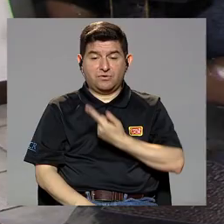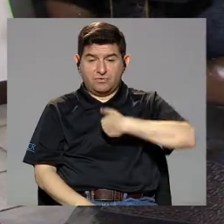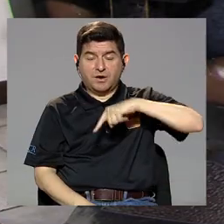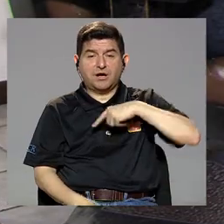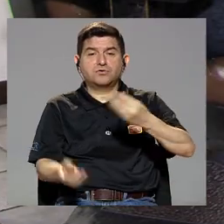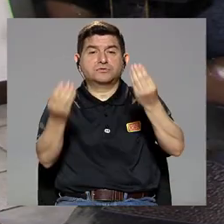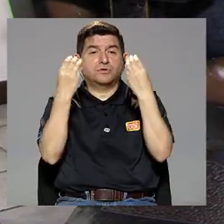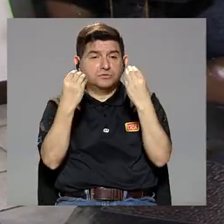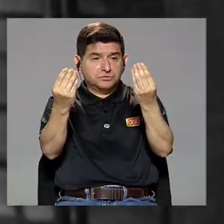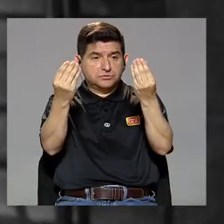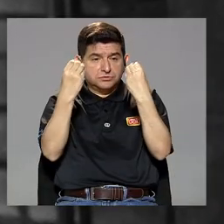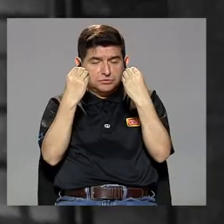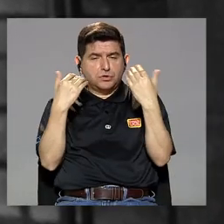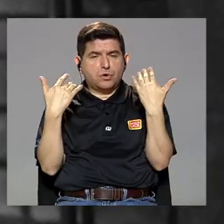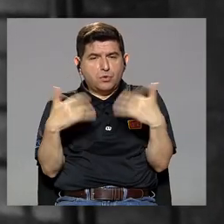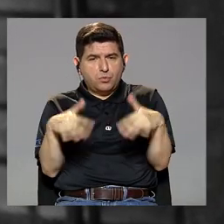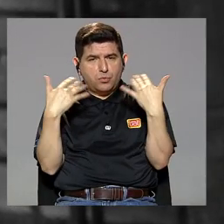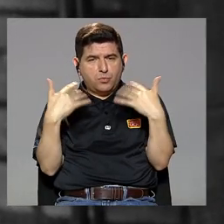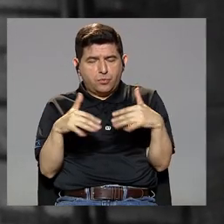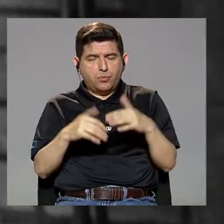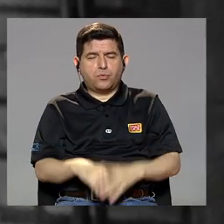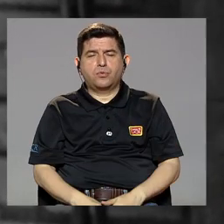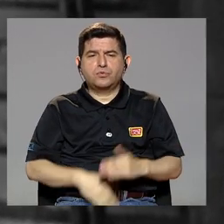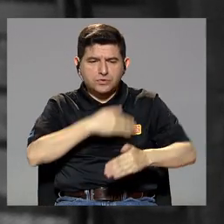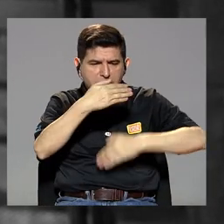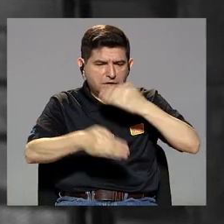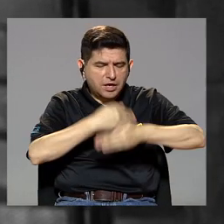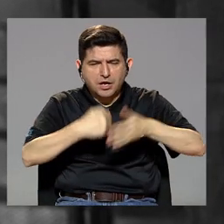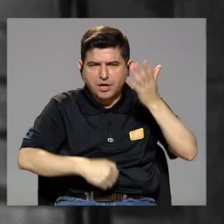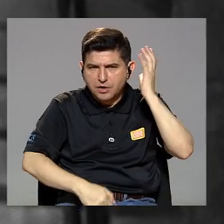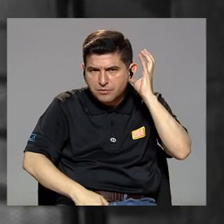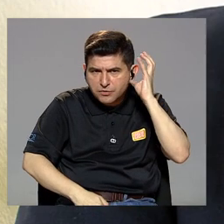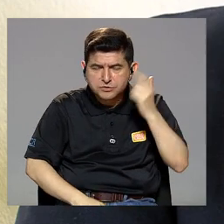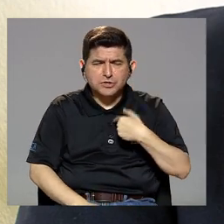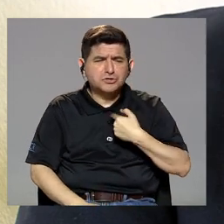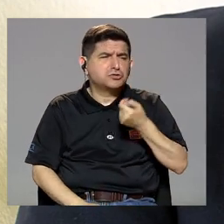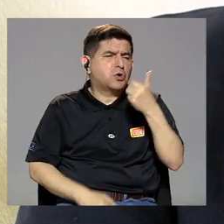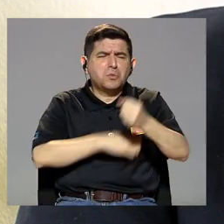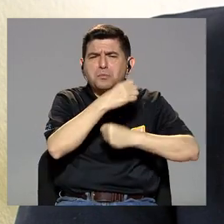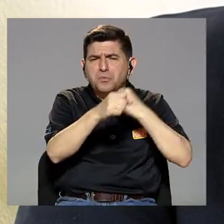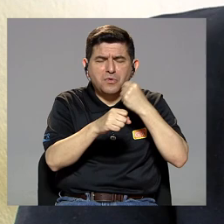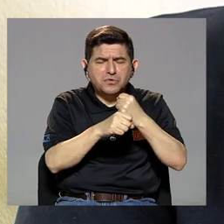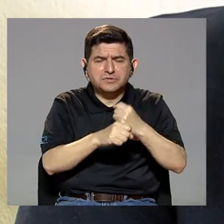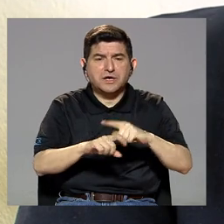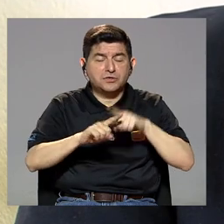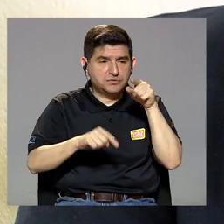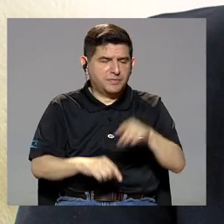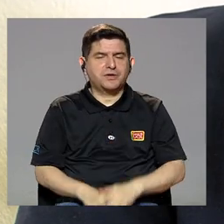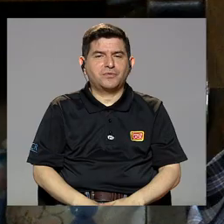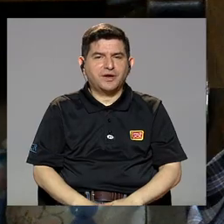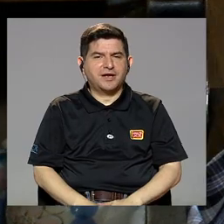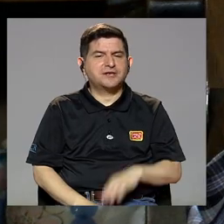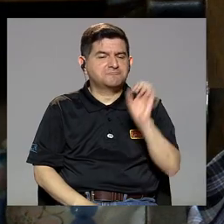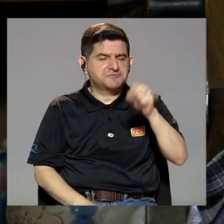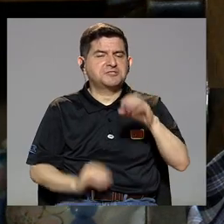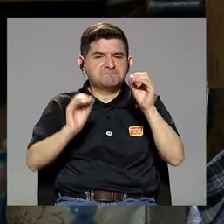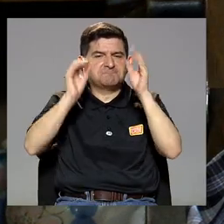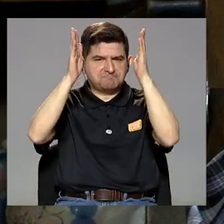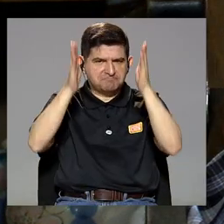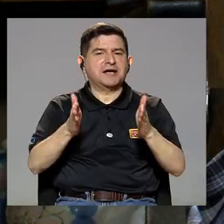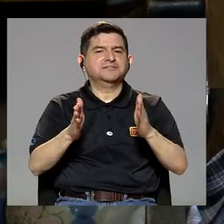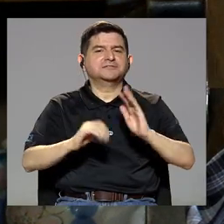mucho de la radiodifusión que ellos tenían unos pocos años pero él fue el maestro y